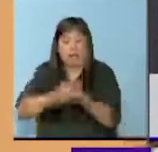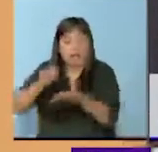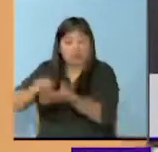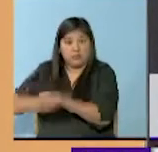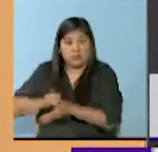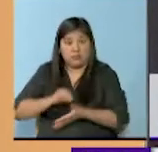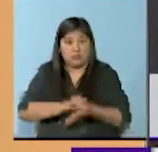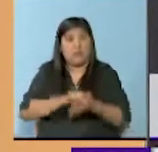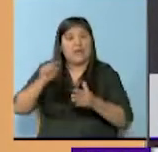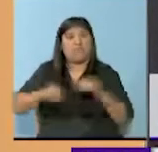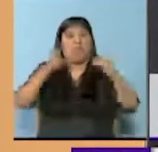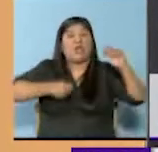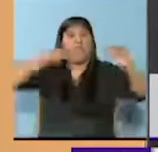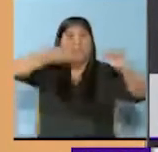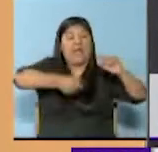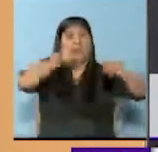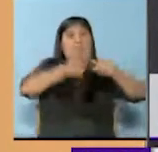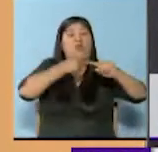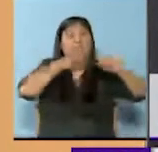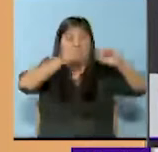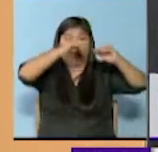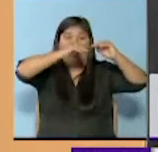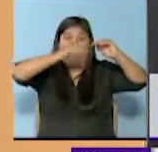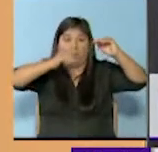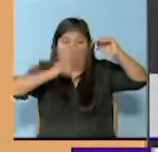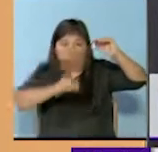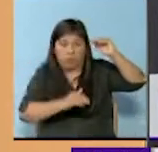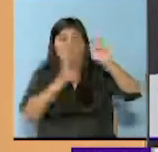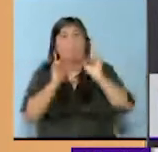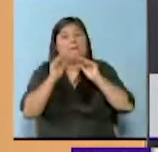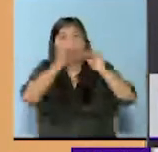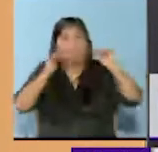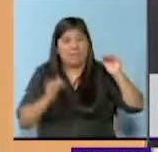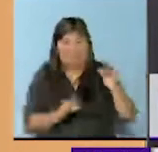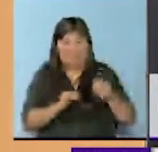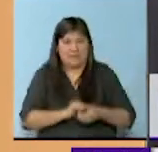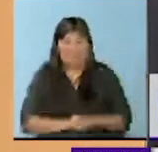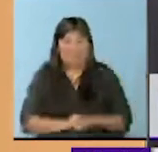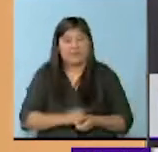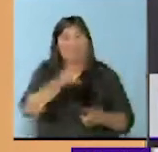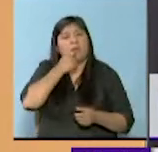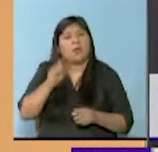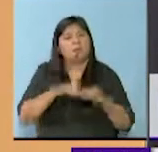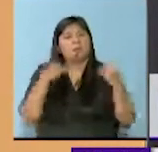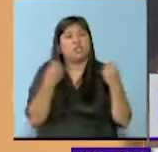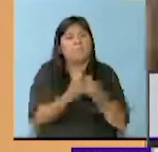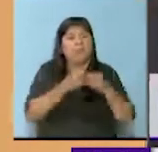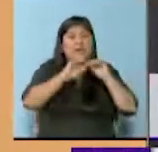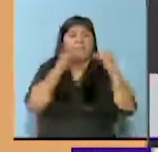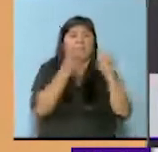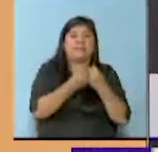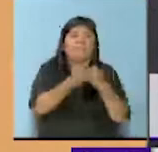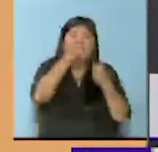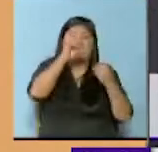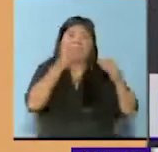de 45.000 pesos en conjunto, la asignación es de 392.000 pesos hasta